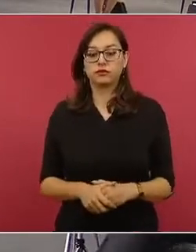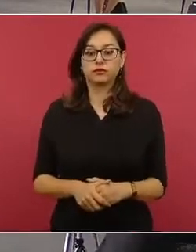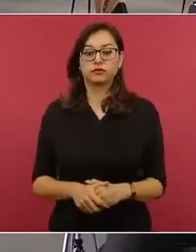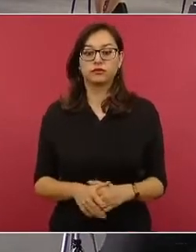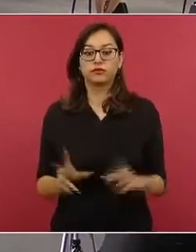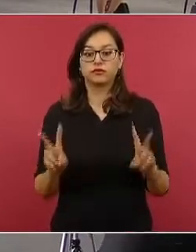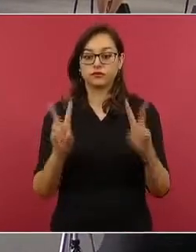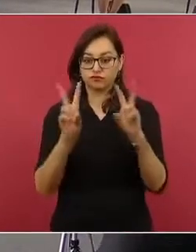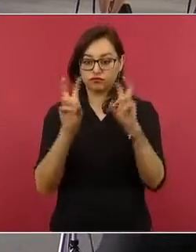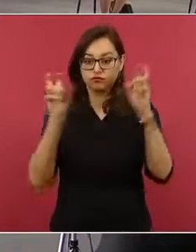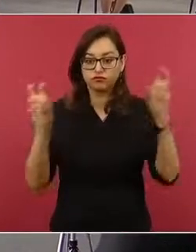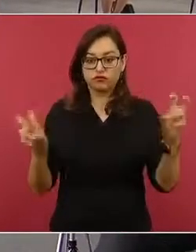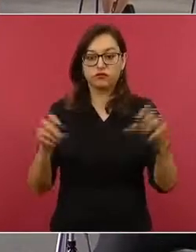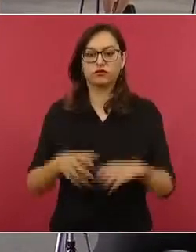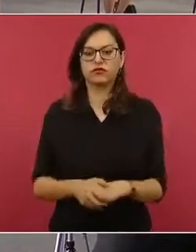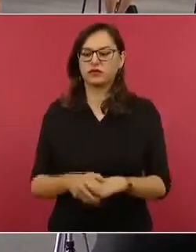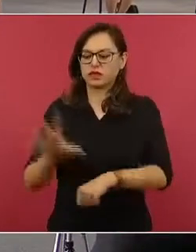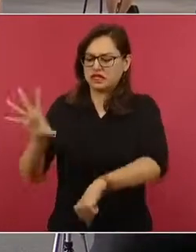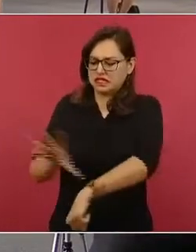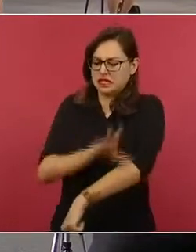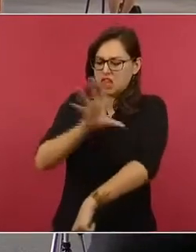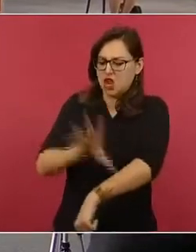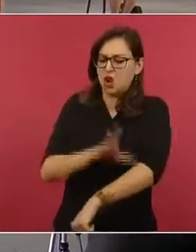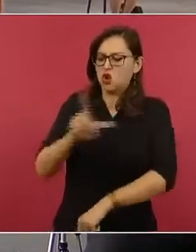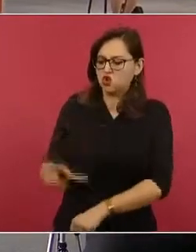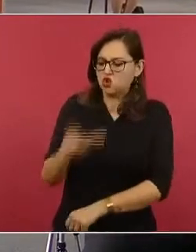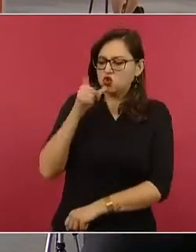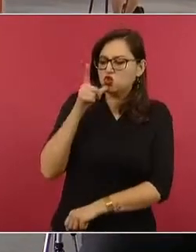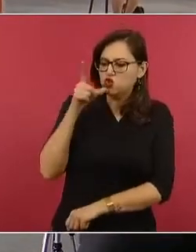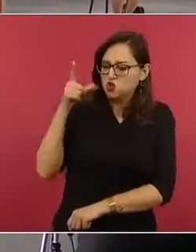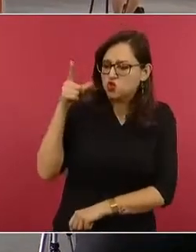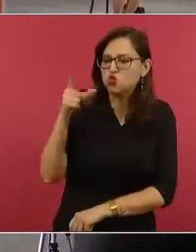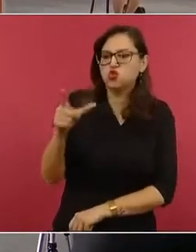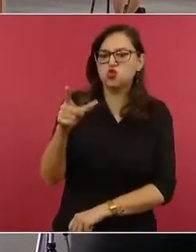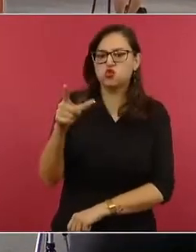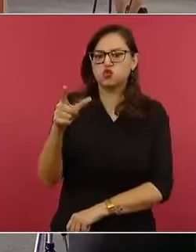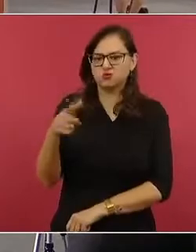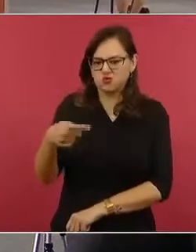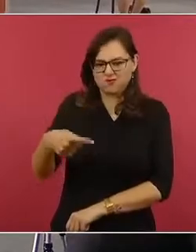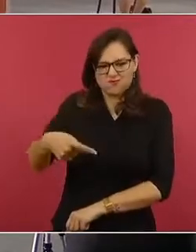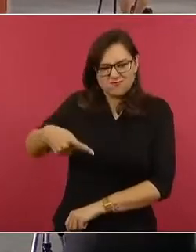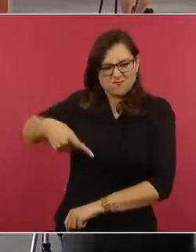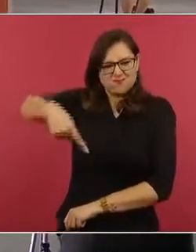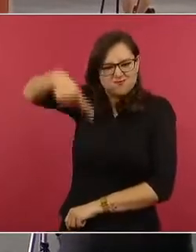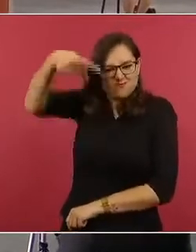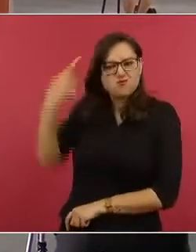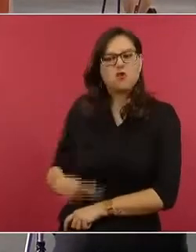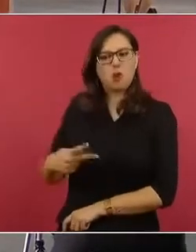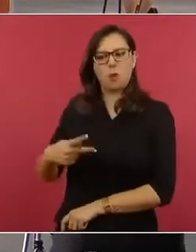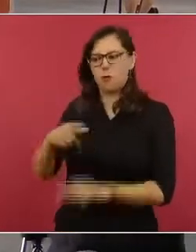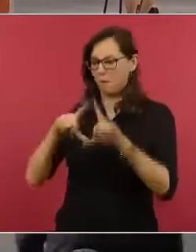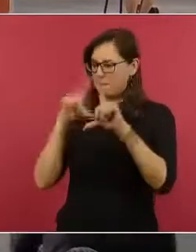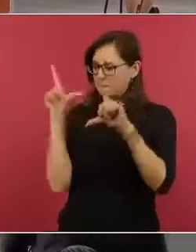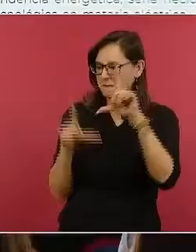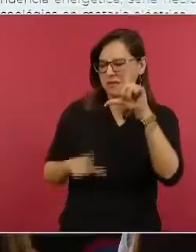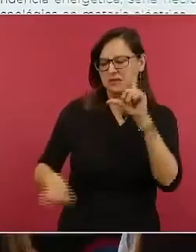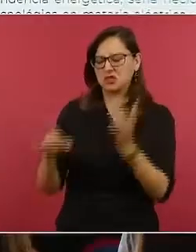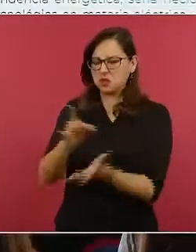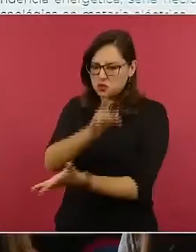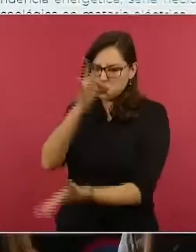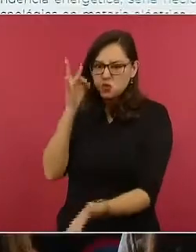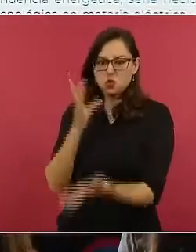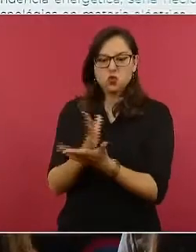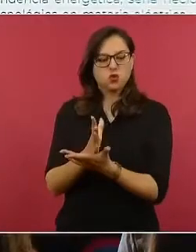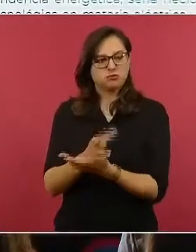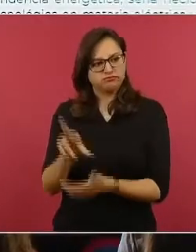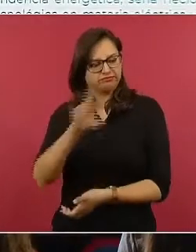Les devuelvo la energía eléctrica que es de la exclusiva propiedad de la nación.